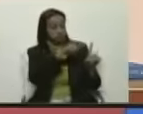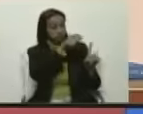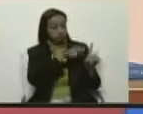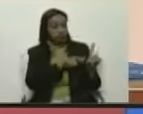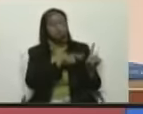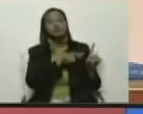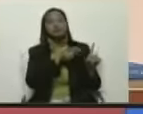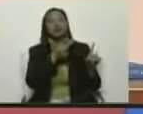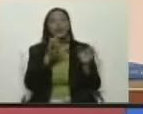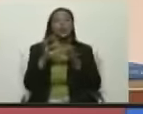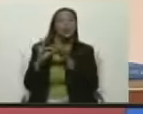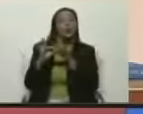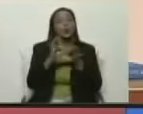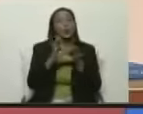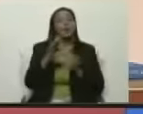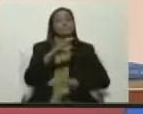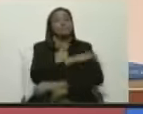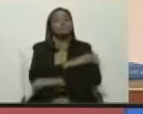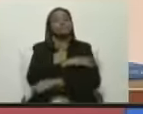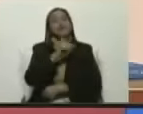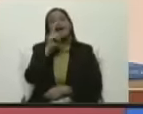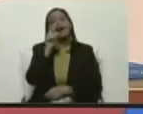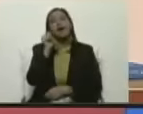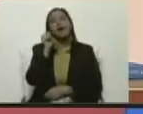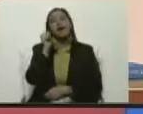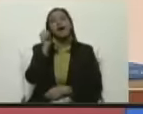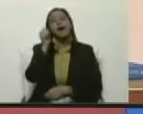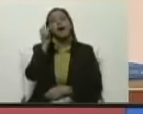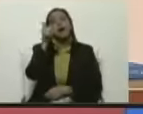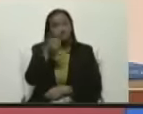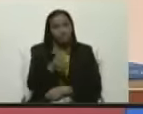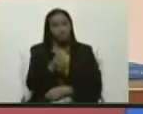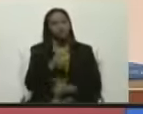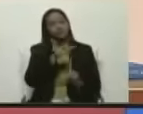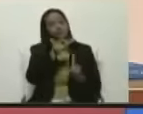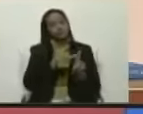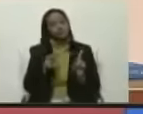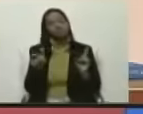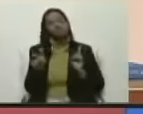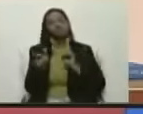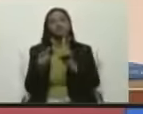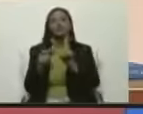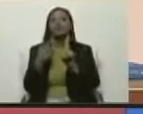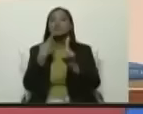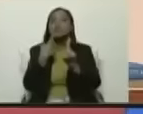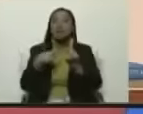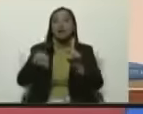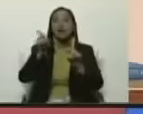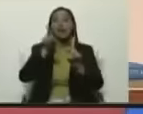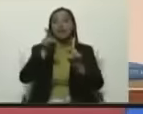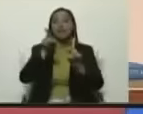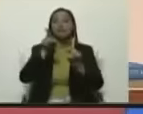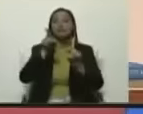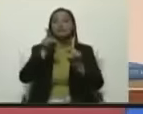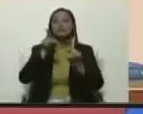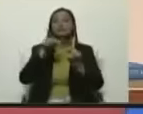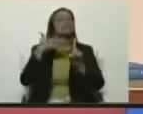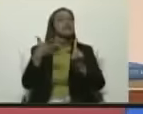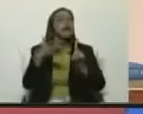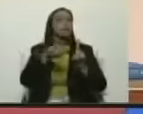opositores, sale declarando, nosotros sabemos qué es lo que ellos quieren, violencia, no estamos de acuerdo con la